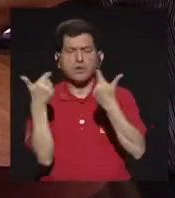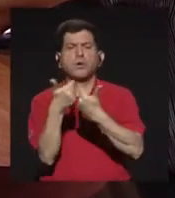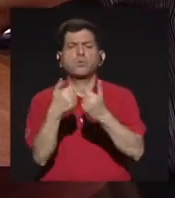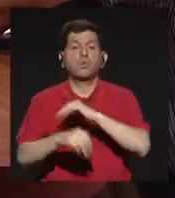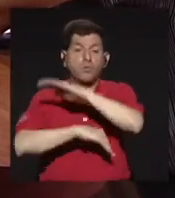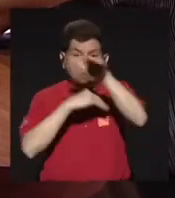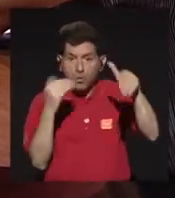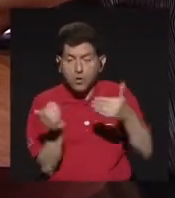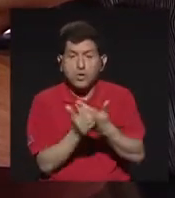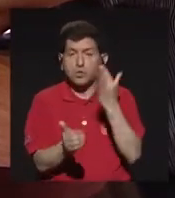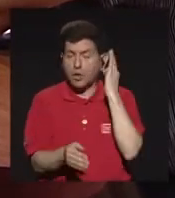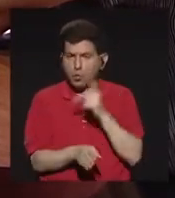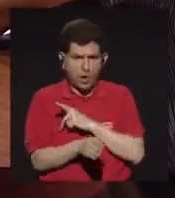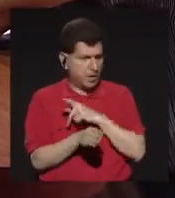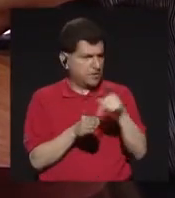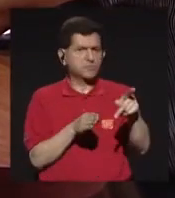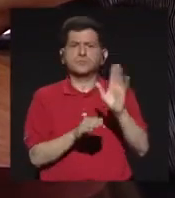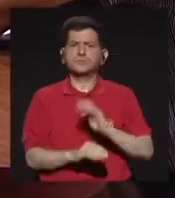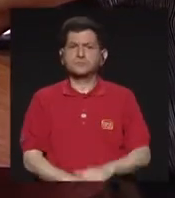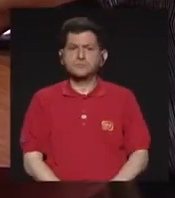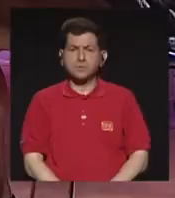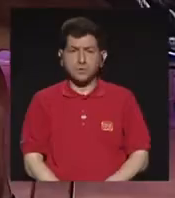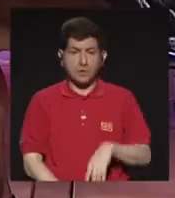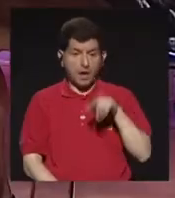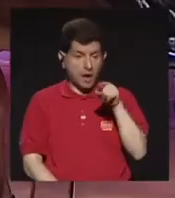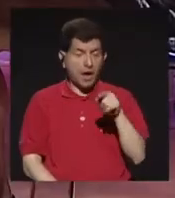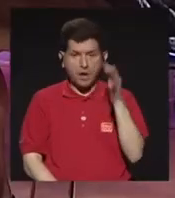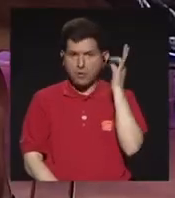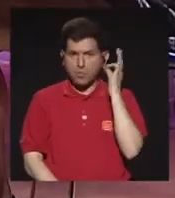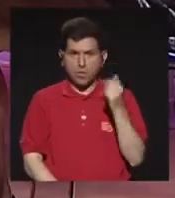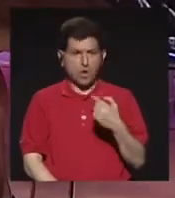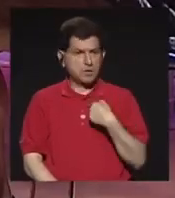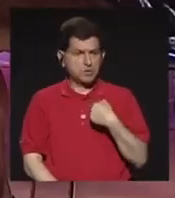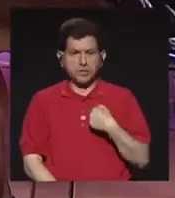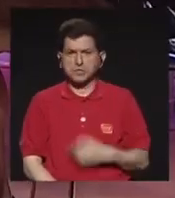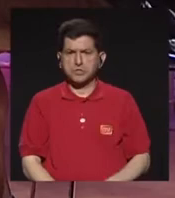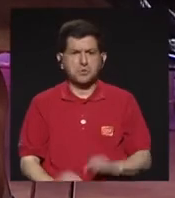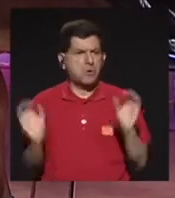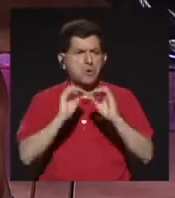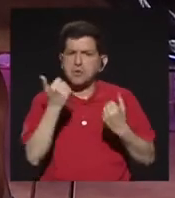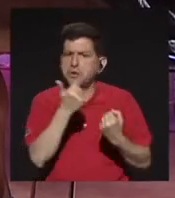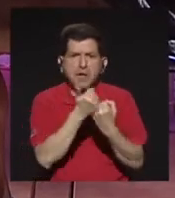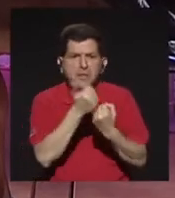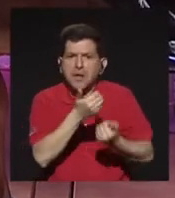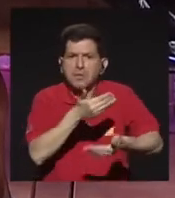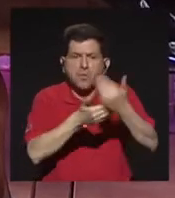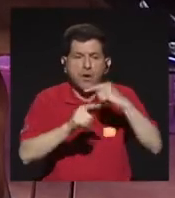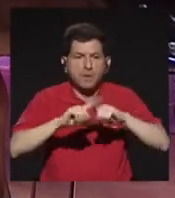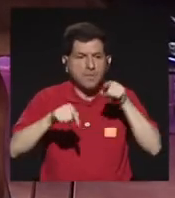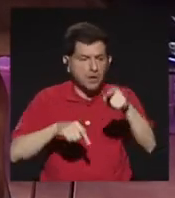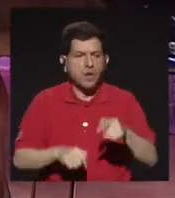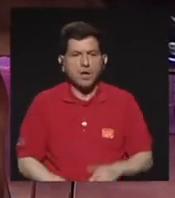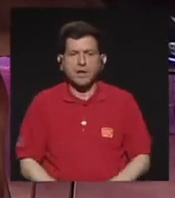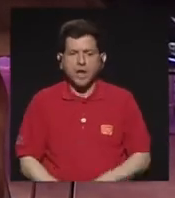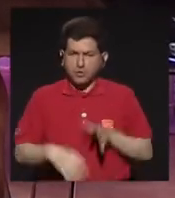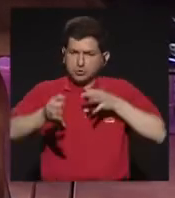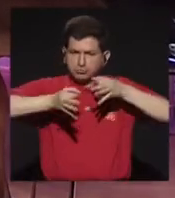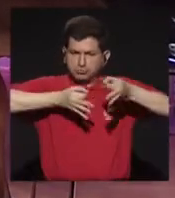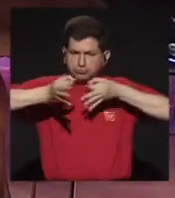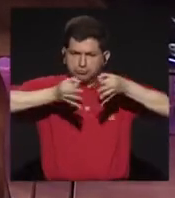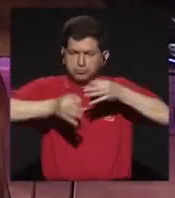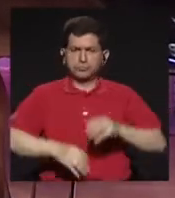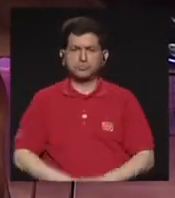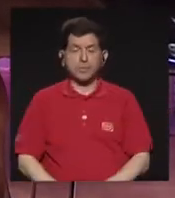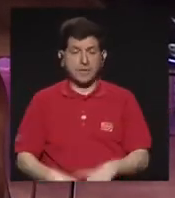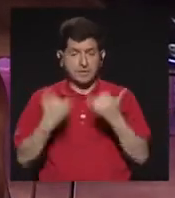y todas mujeres profesionales. Habían unas señoras que yo no daba 5 pesos por ellas. Y donde hicieron la presentación,